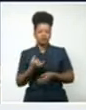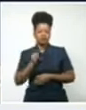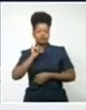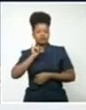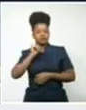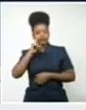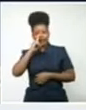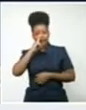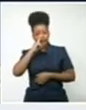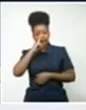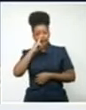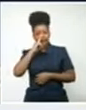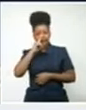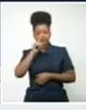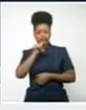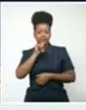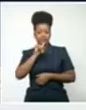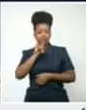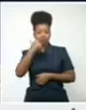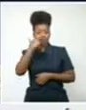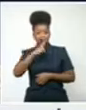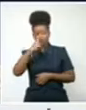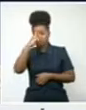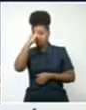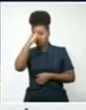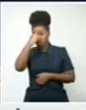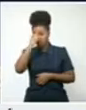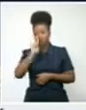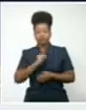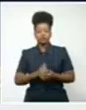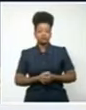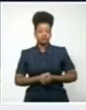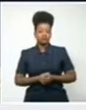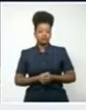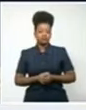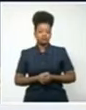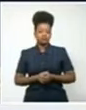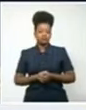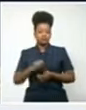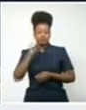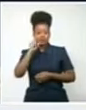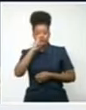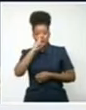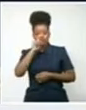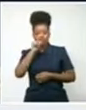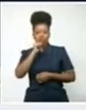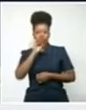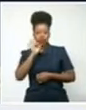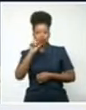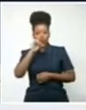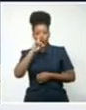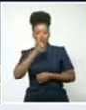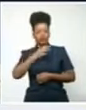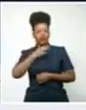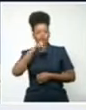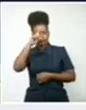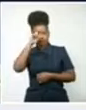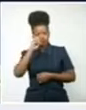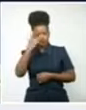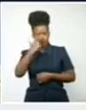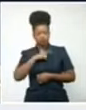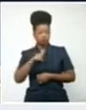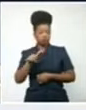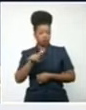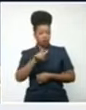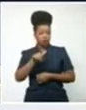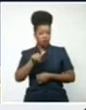un 81,7% en lo que la OMS llama el Mediterráneo Oeste, Oriente